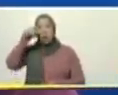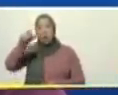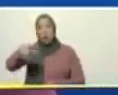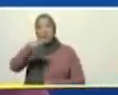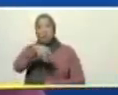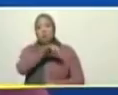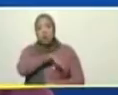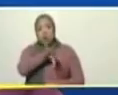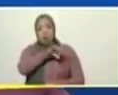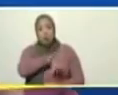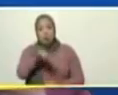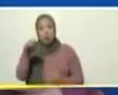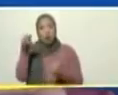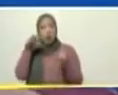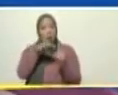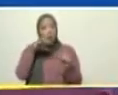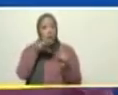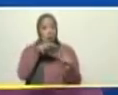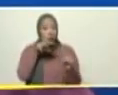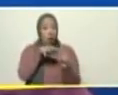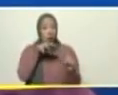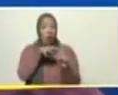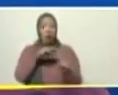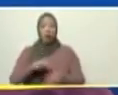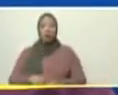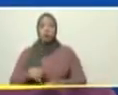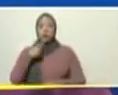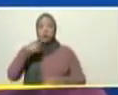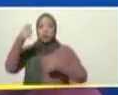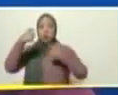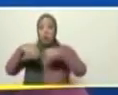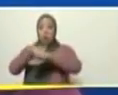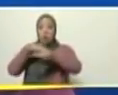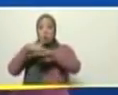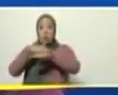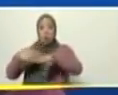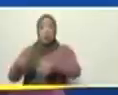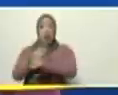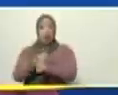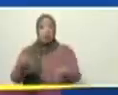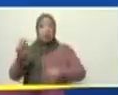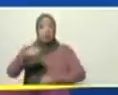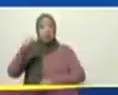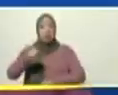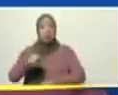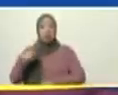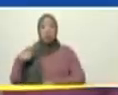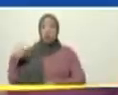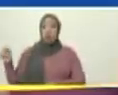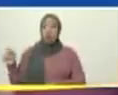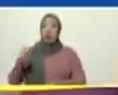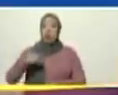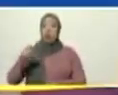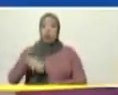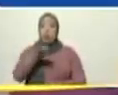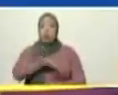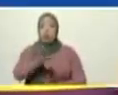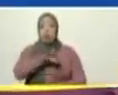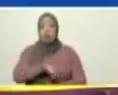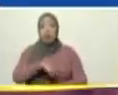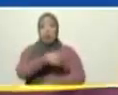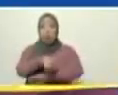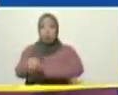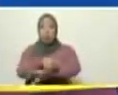de Estado, un gobierno que se decía progresista y democrático, ¿no?, fue el primer gobierno del mundo en correr a